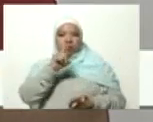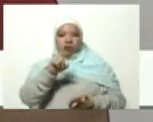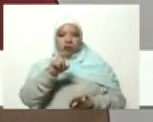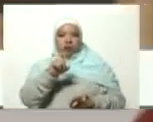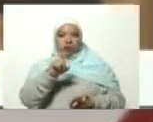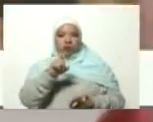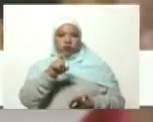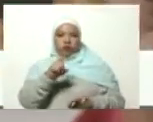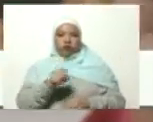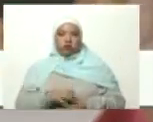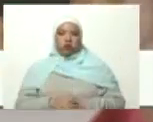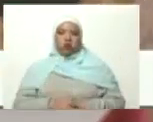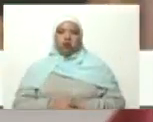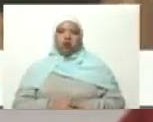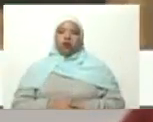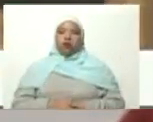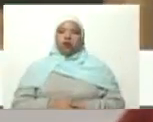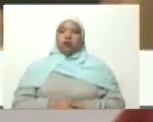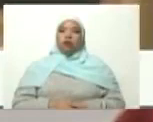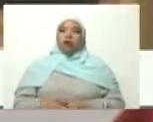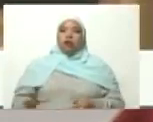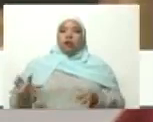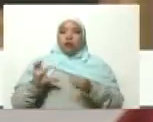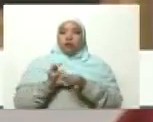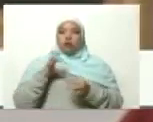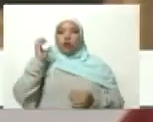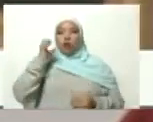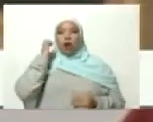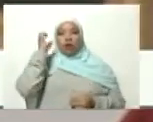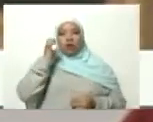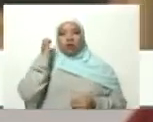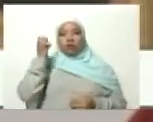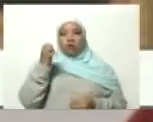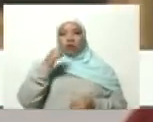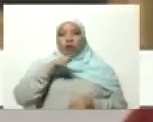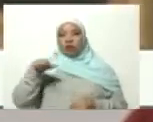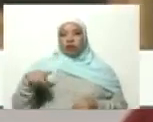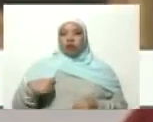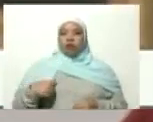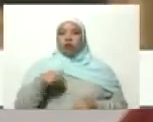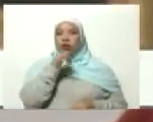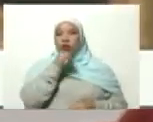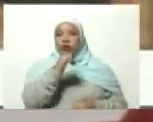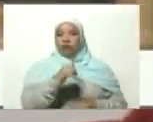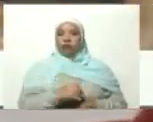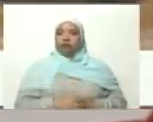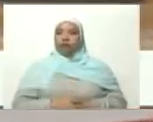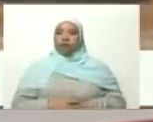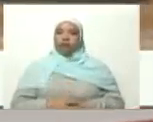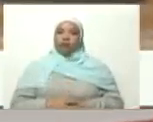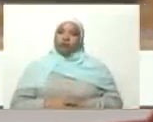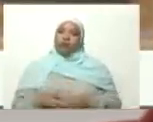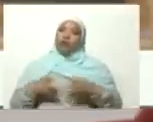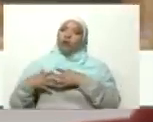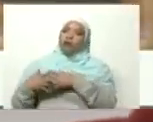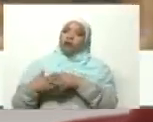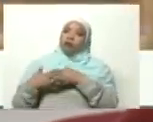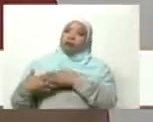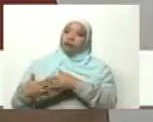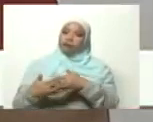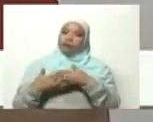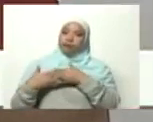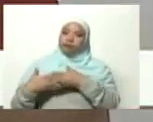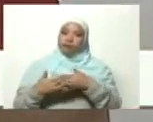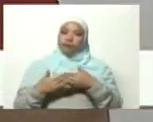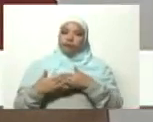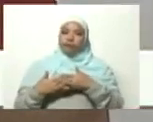No es porque nos obligue la Unión Europea, ni nos obligue, ¿cómo se llama? Estados Unidos o